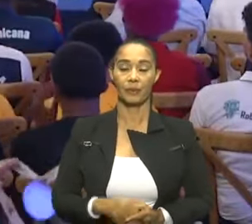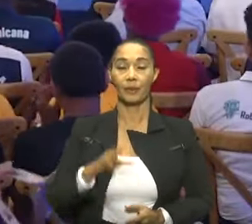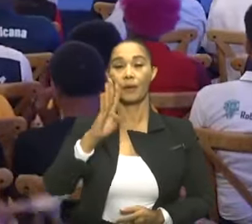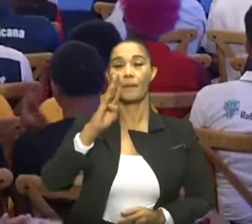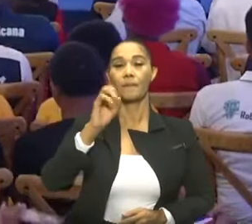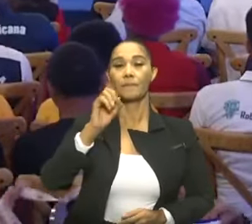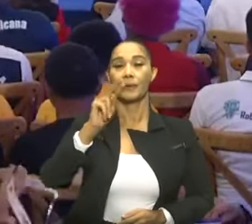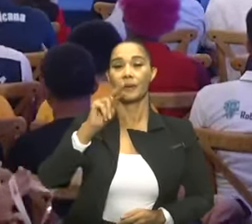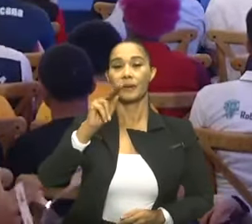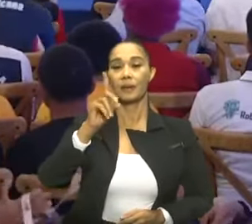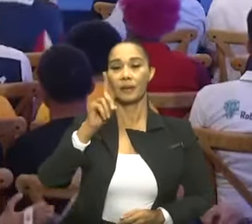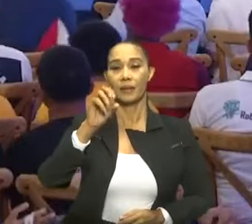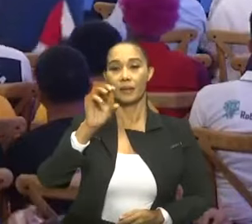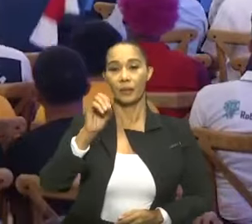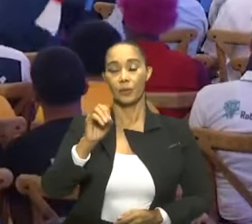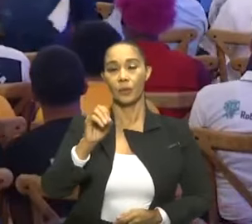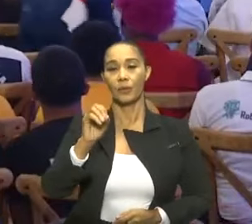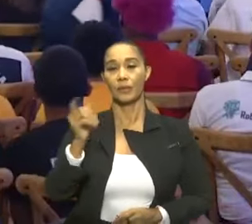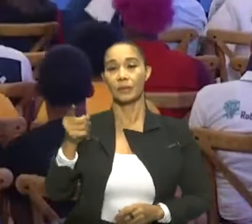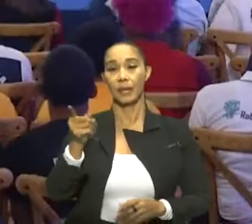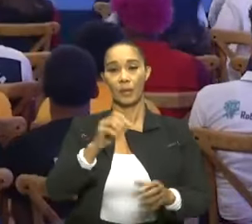Bernardo Pie, de taekwondo,